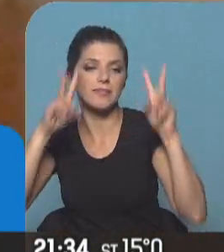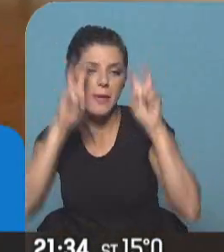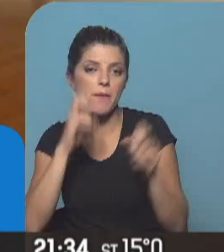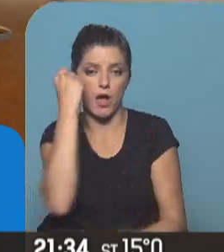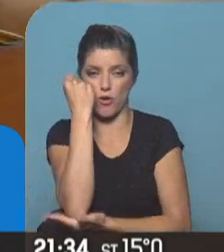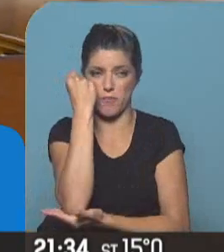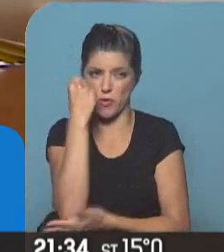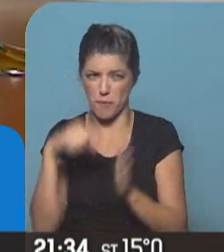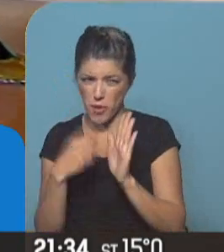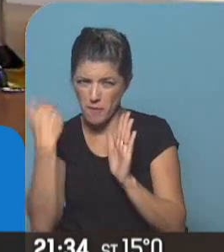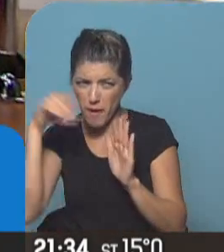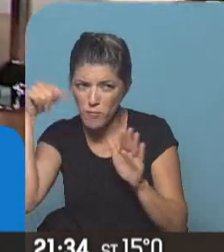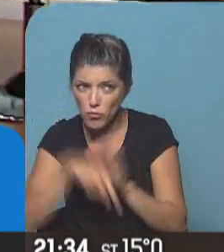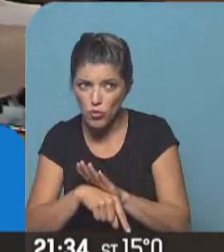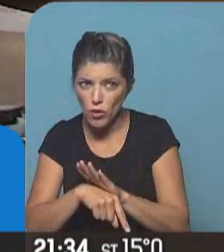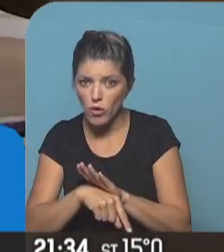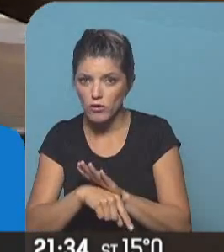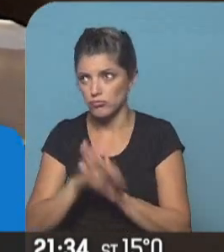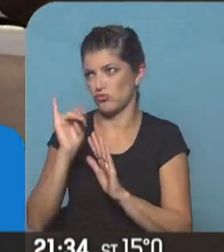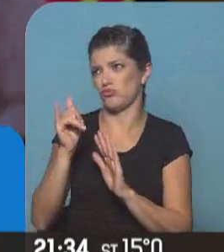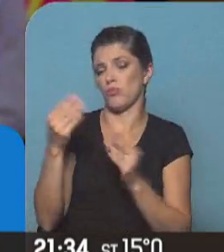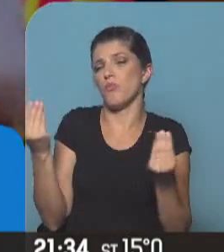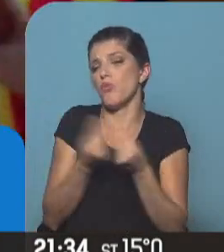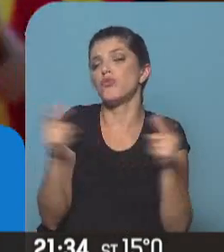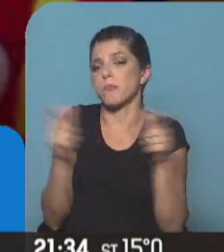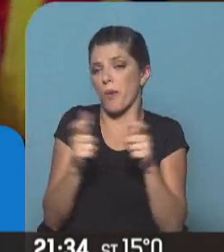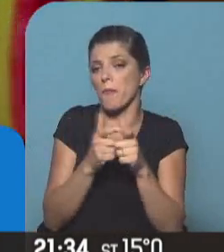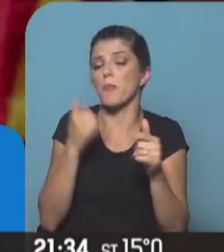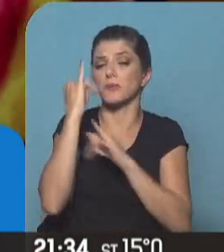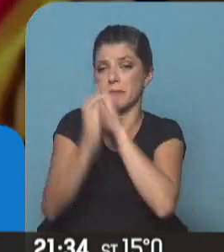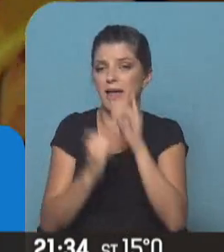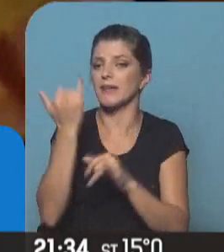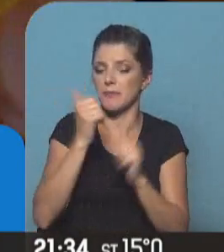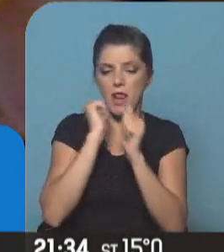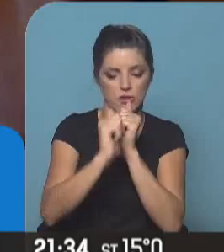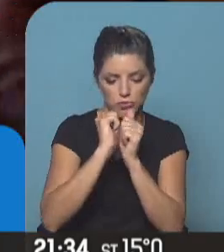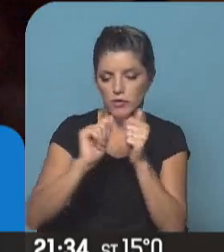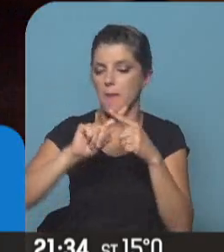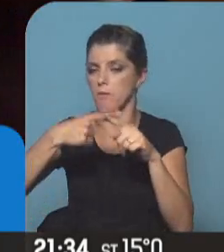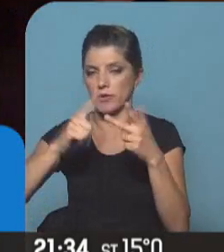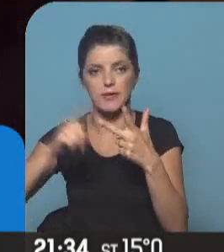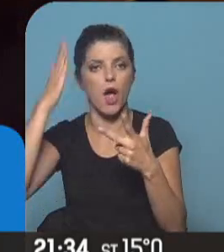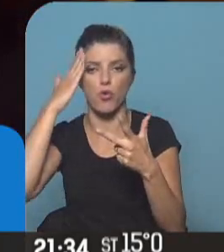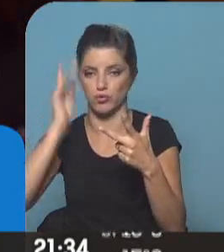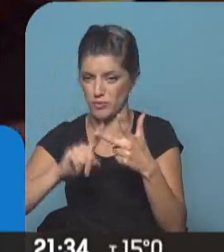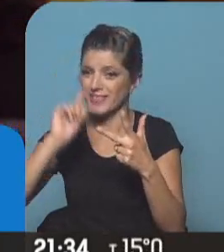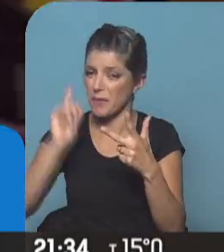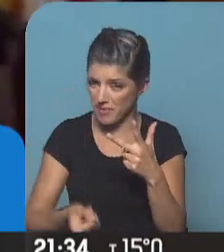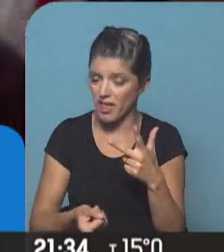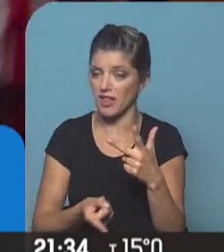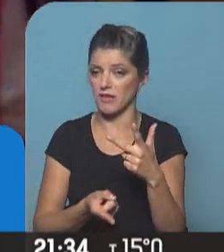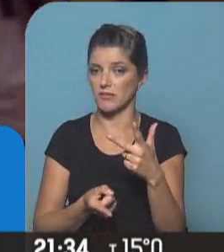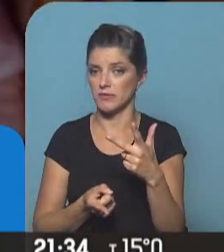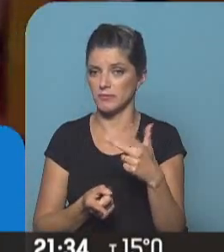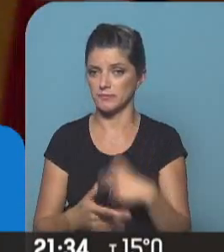profundo es mucho más profundo podríamos dedicar muchos programas a hablar de eso de hay motivos históricos políticos culturales pero yo